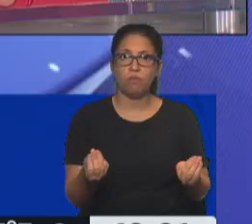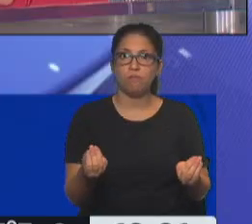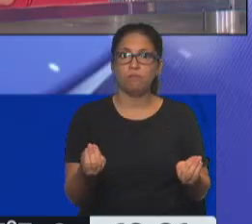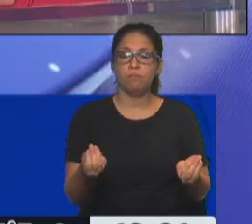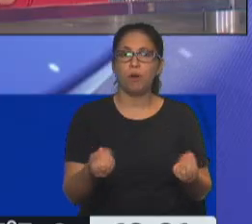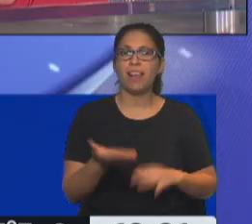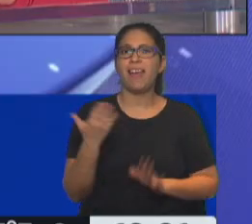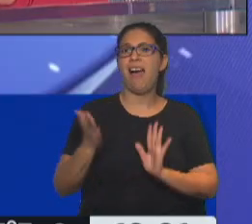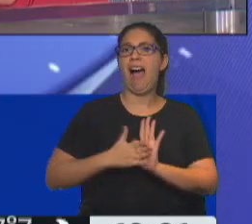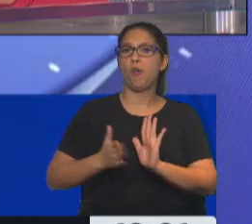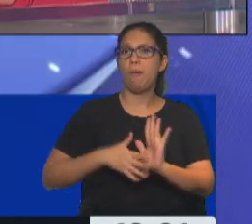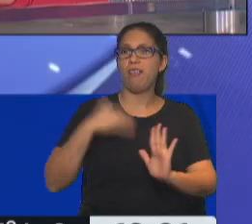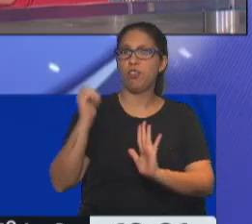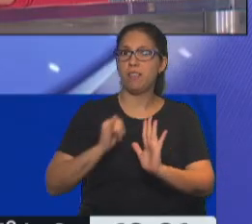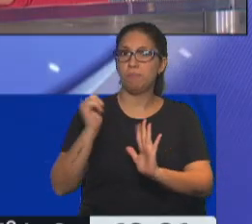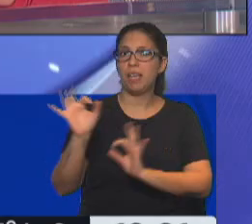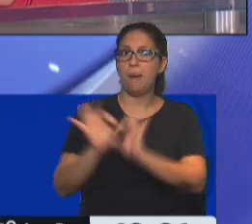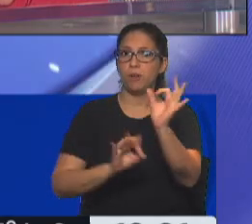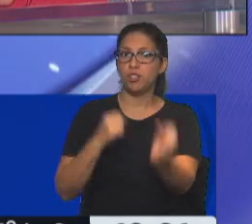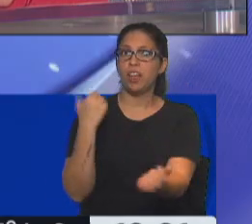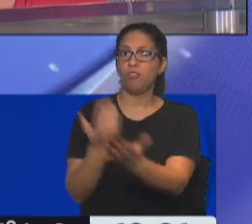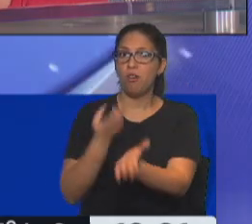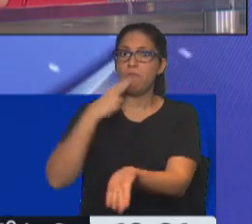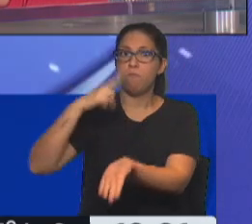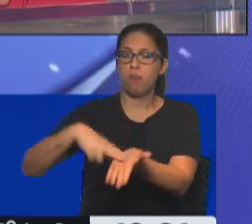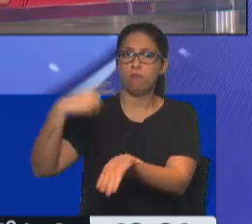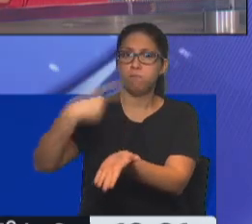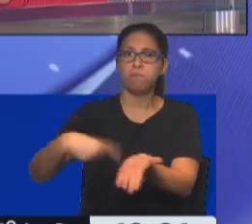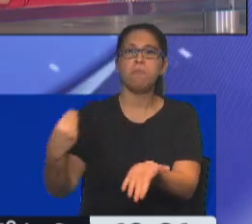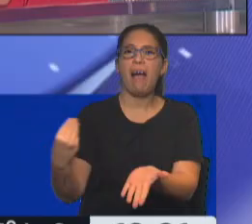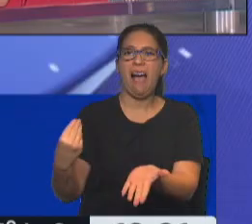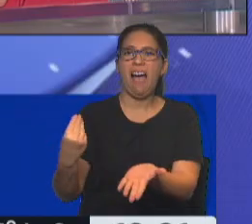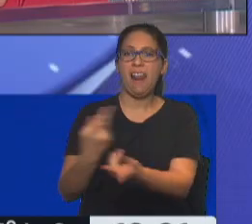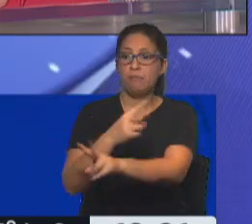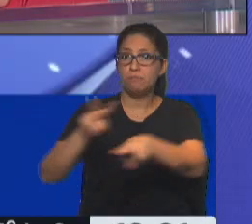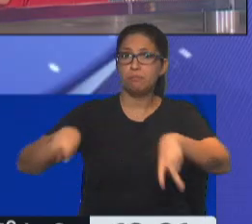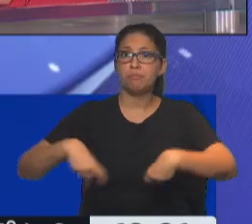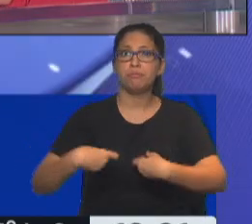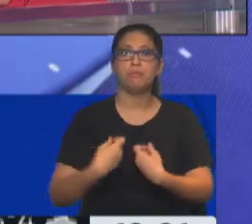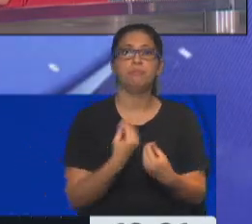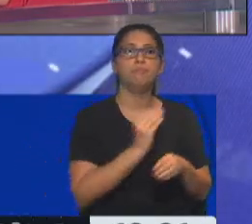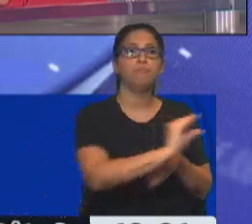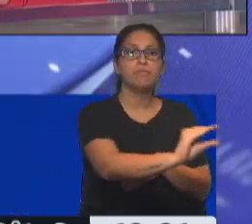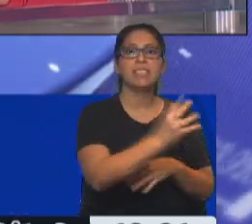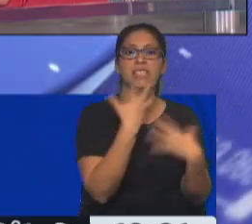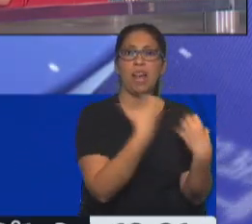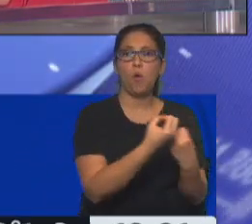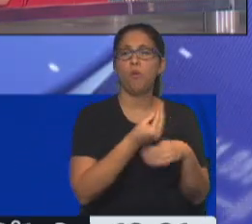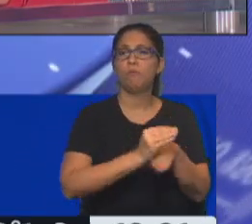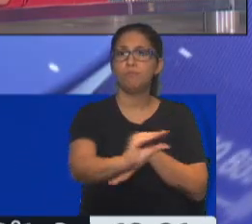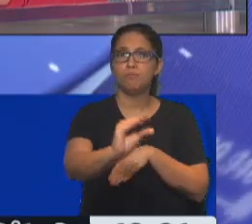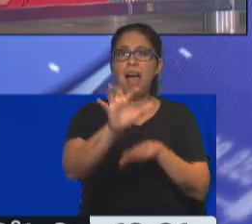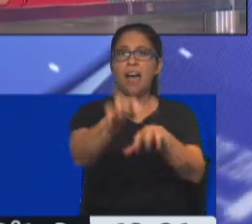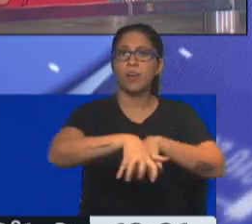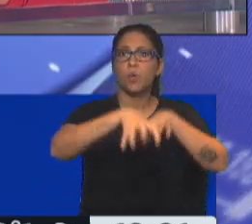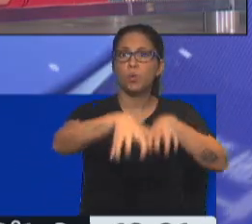o el argumento por el cual se daba suban los impuestos era que se iba a destinar en materia de salud, en agricultura, entre otras áreas que